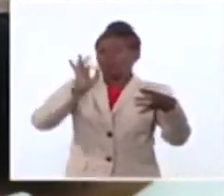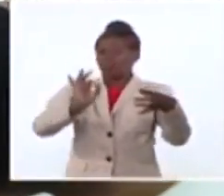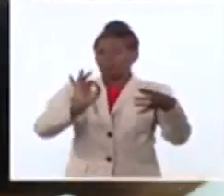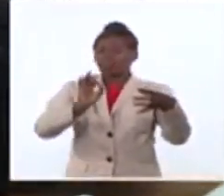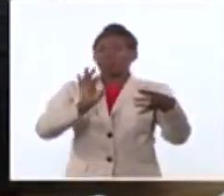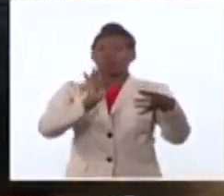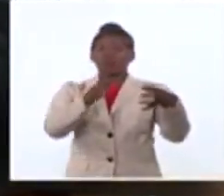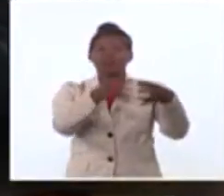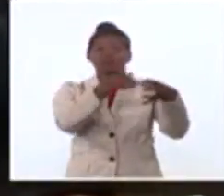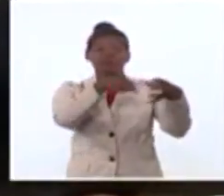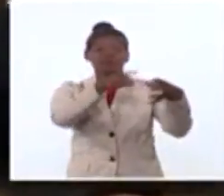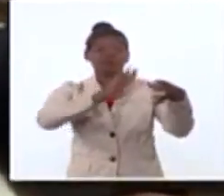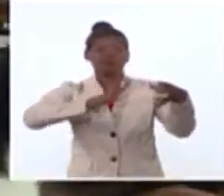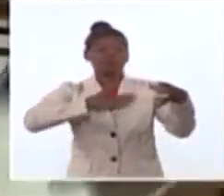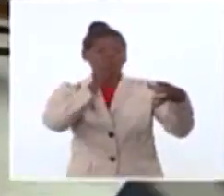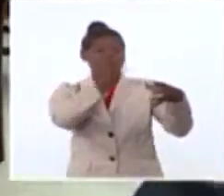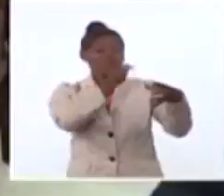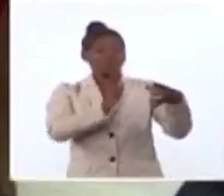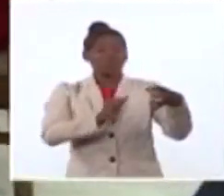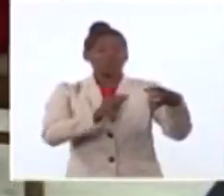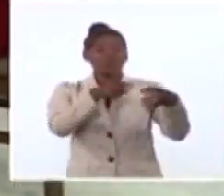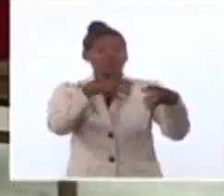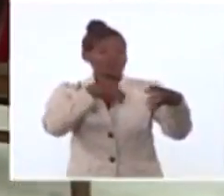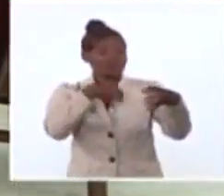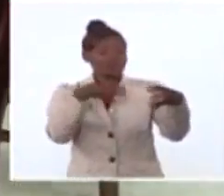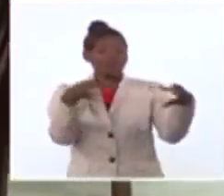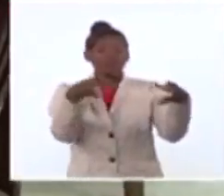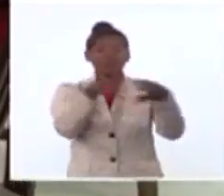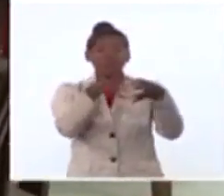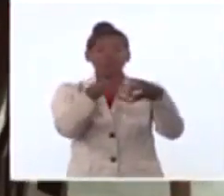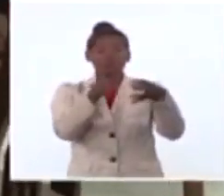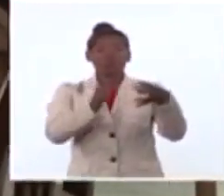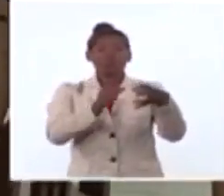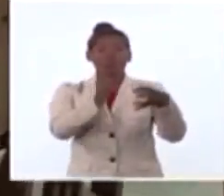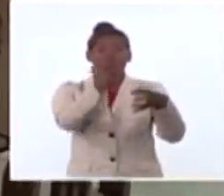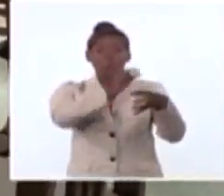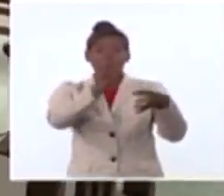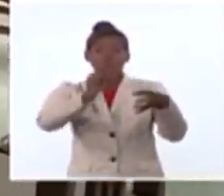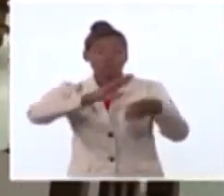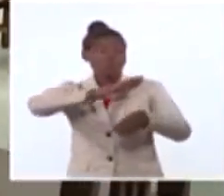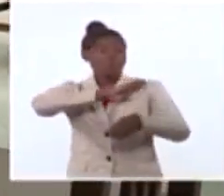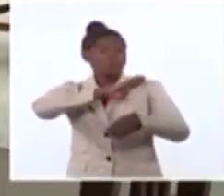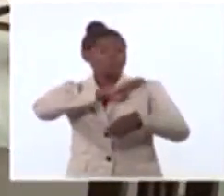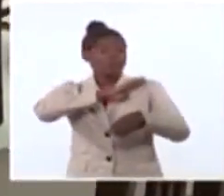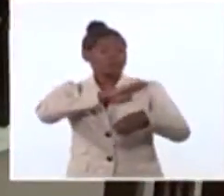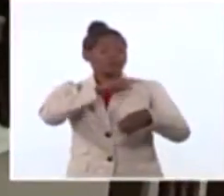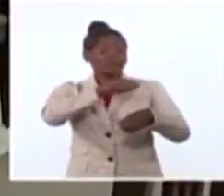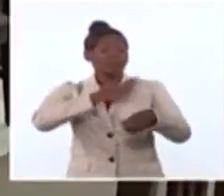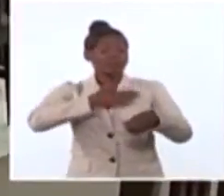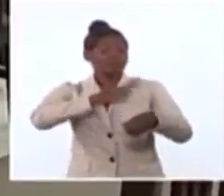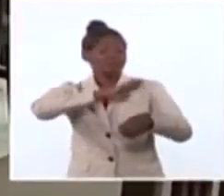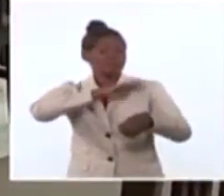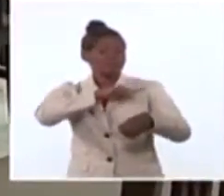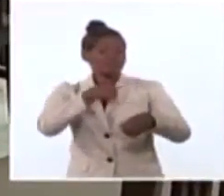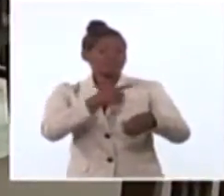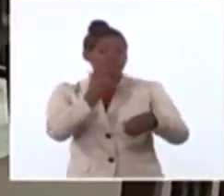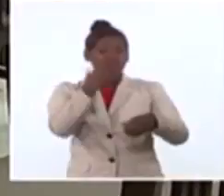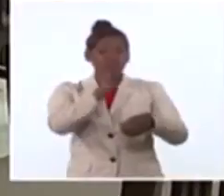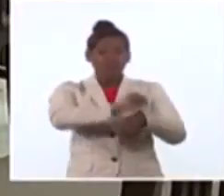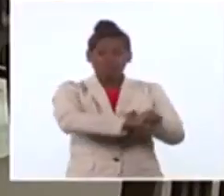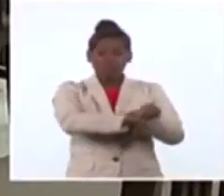equipo cuasi militar, equipo de represión más asociado a la acción